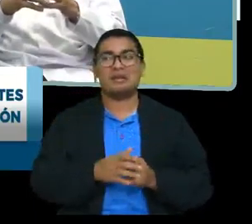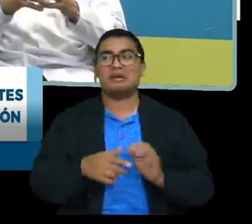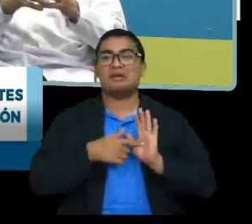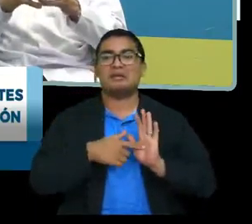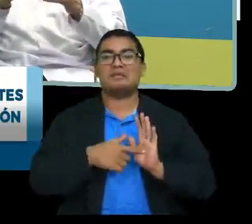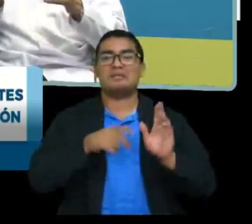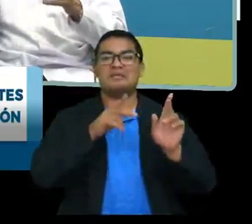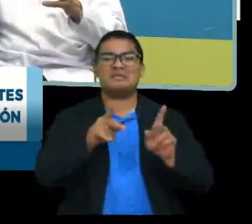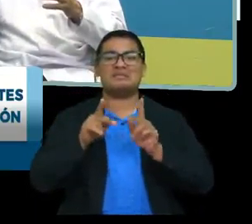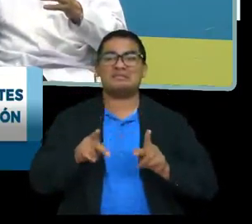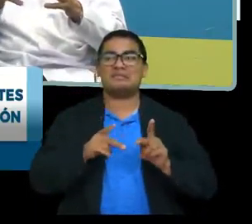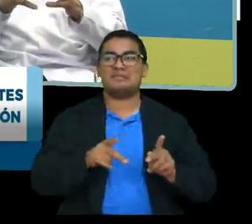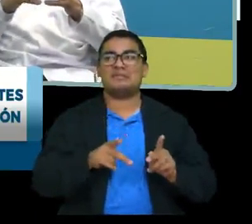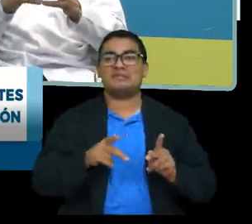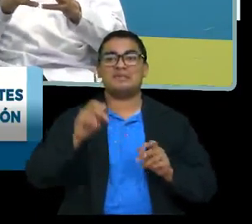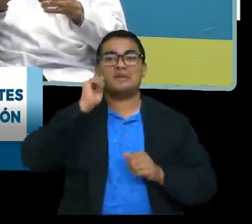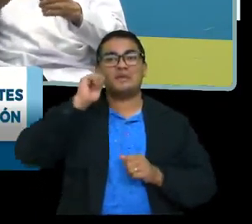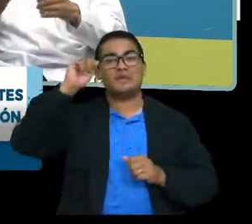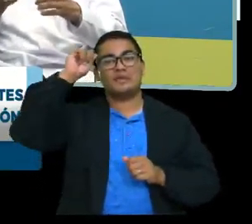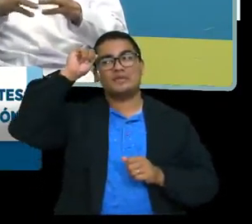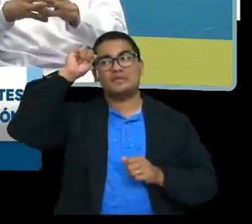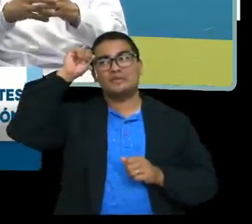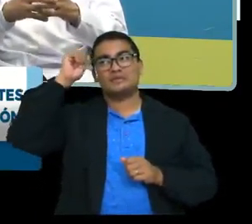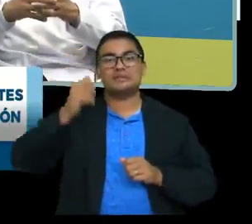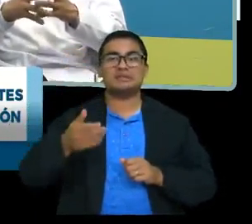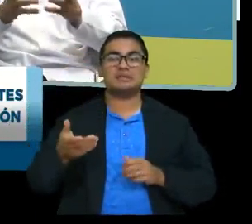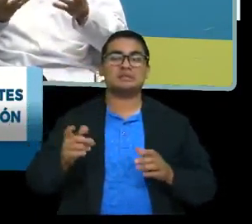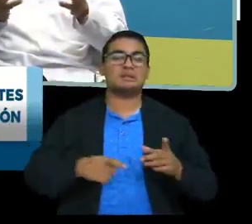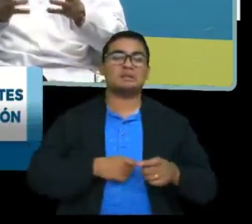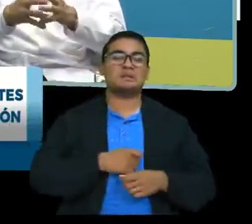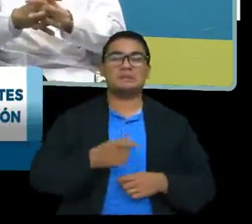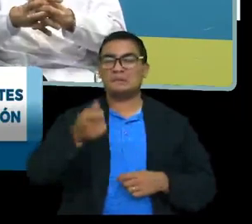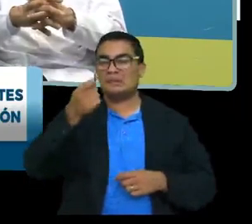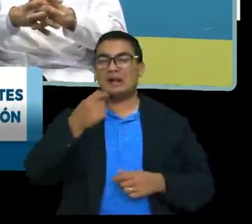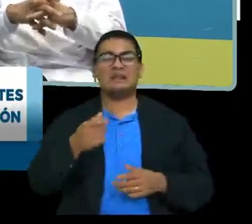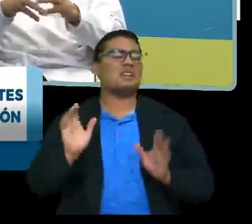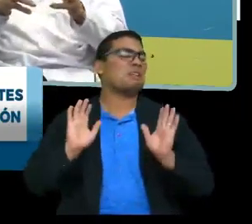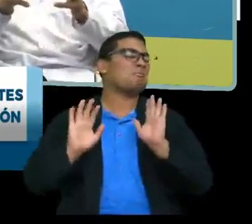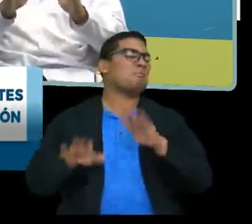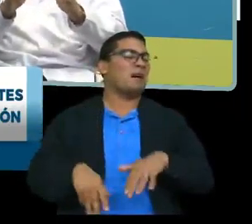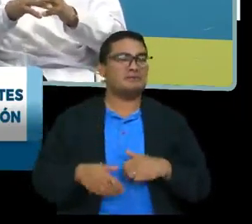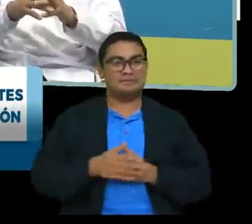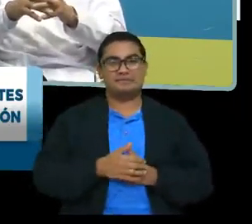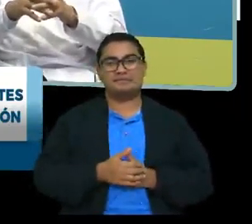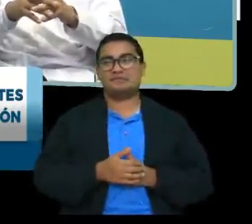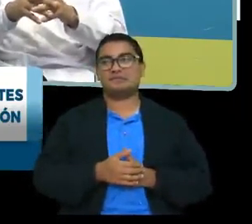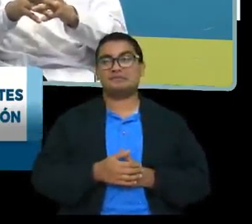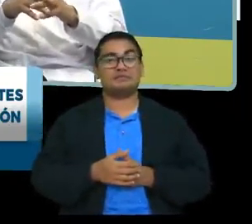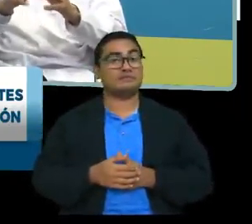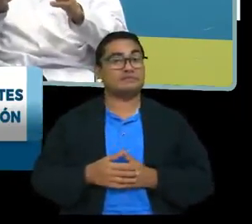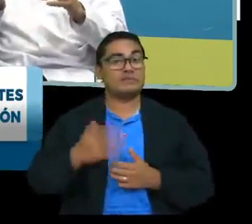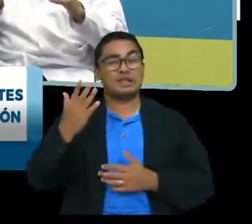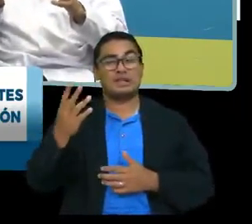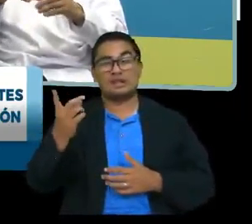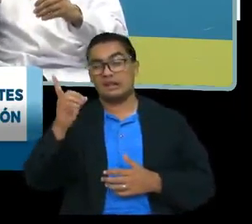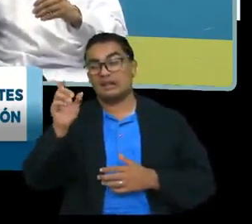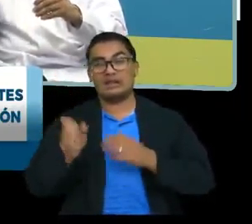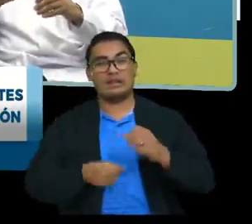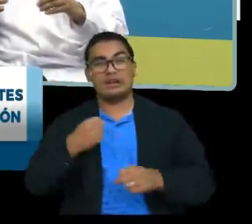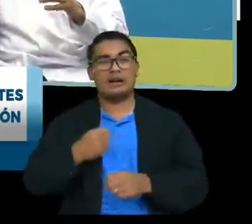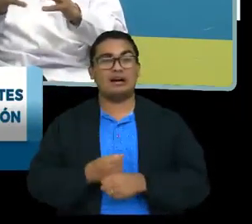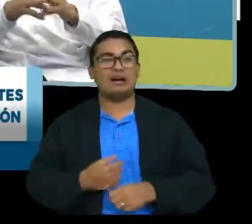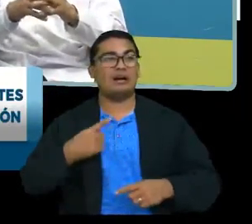hay personas que, adultos, vos les preguntas, ¿hace cuánto te desparasitaste? No saben. Hace 5 o 10 años. Y a lo mejor han vivido con